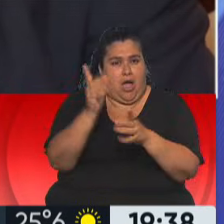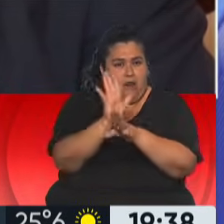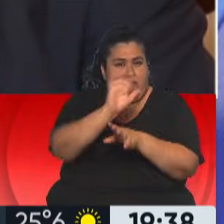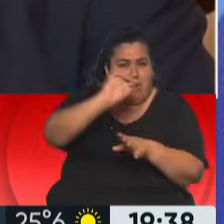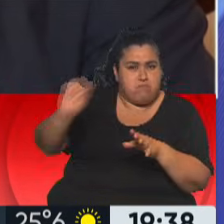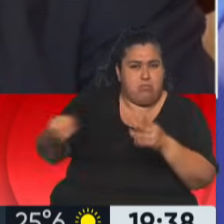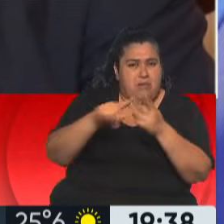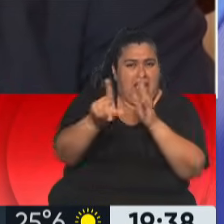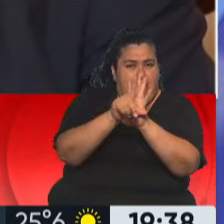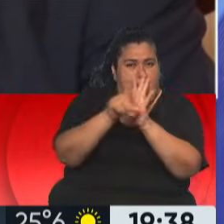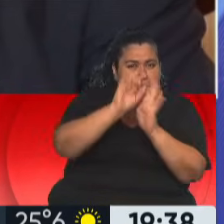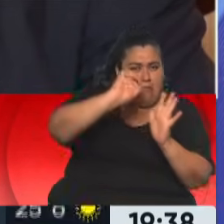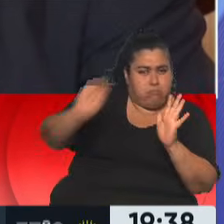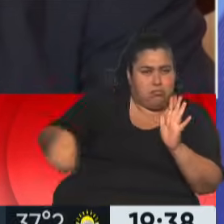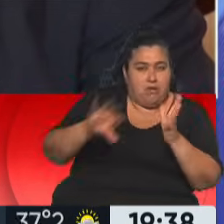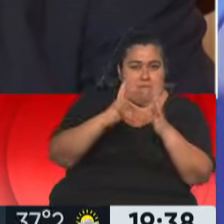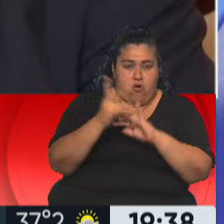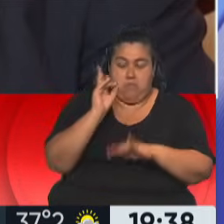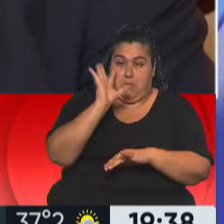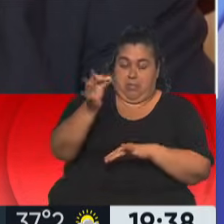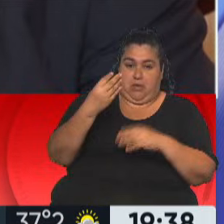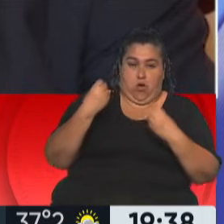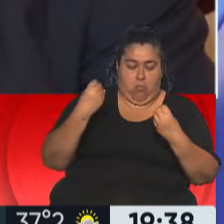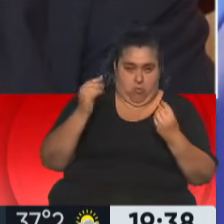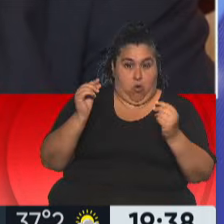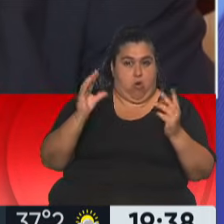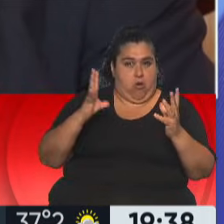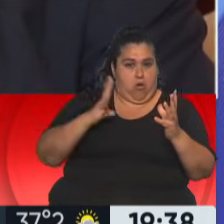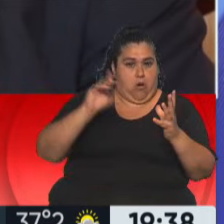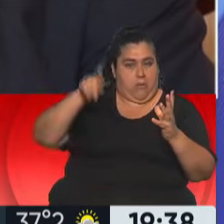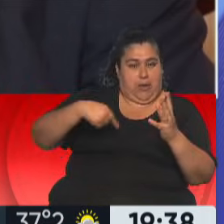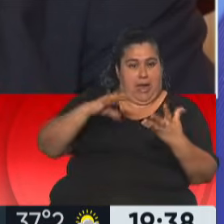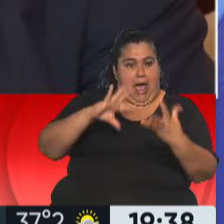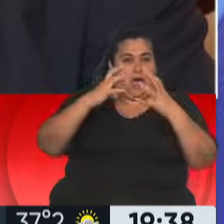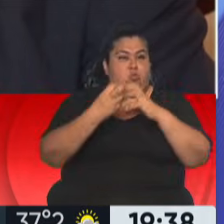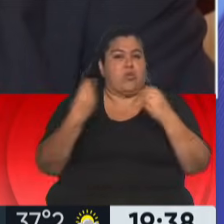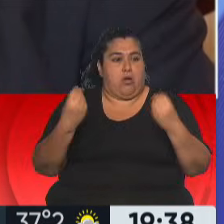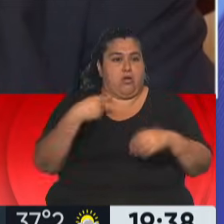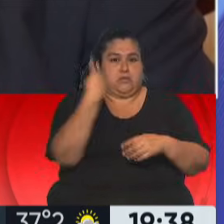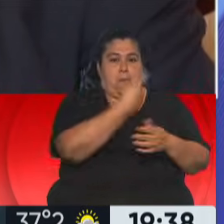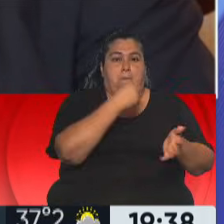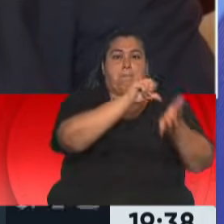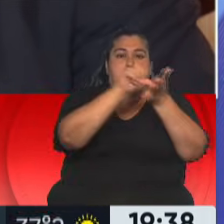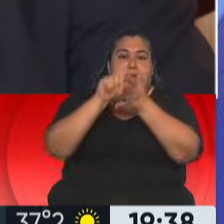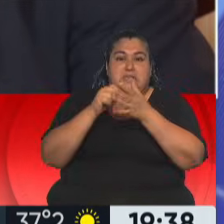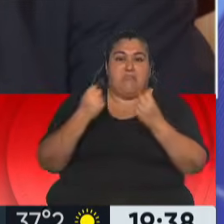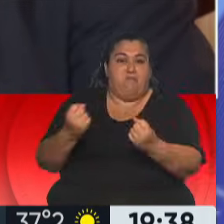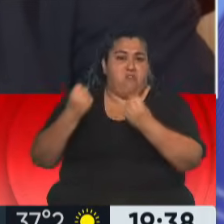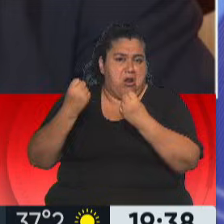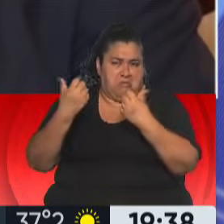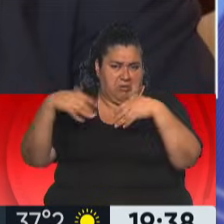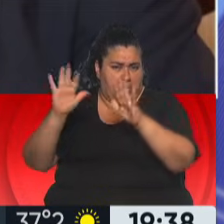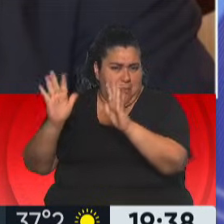Bueno, ese mundo es un mundo muy inestable y es un mundo que en realidad perjudica mucho más a los países débiles que a los poderosos, porque en realidad el